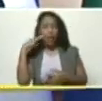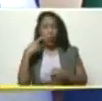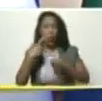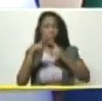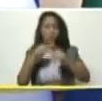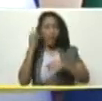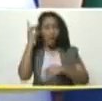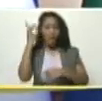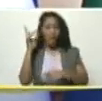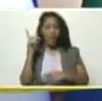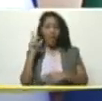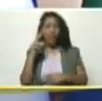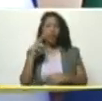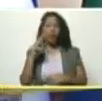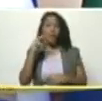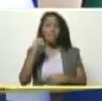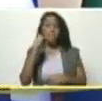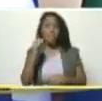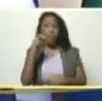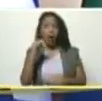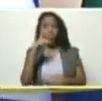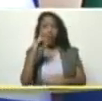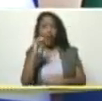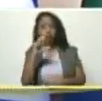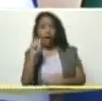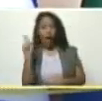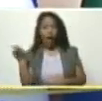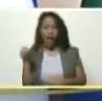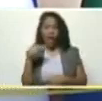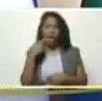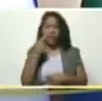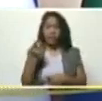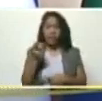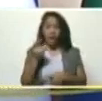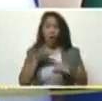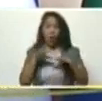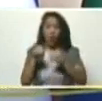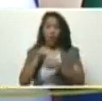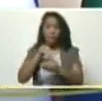de un Nelson Mandela casi que procolonialista,